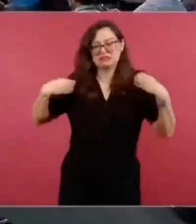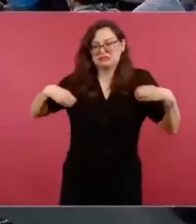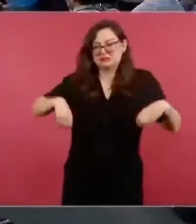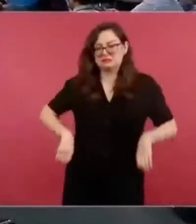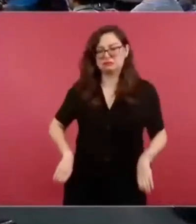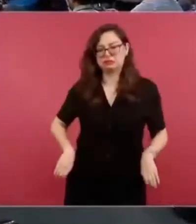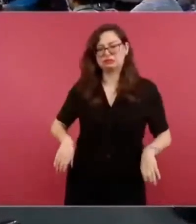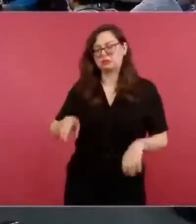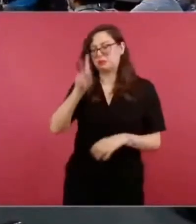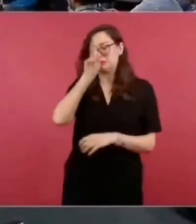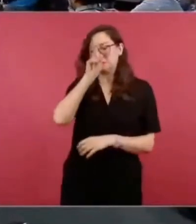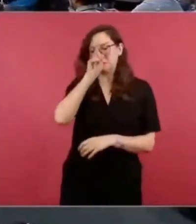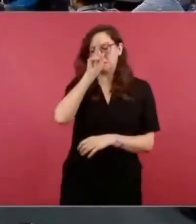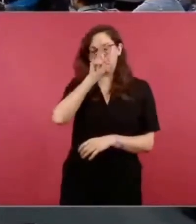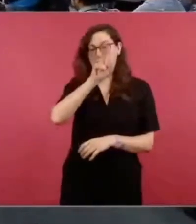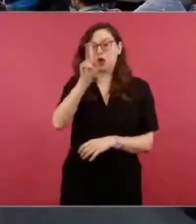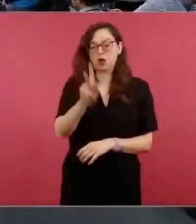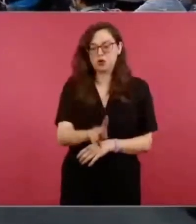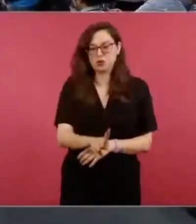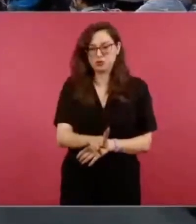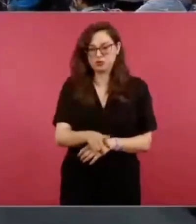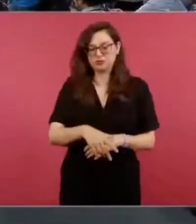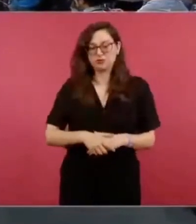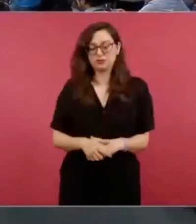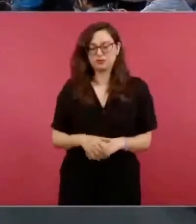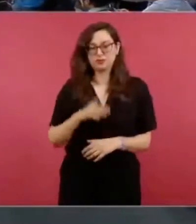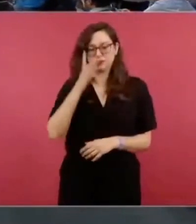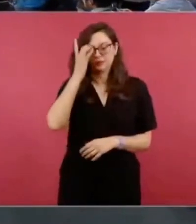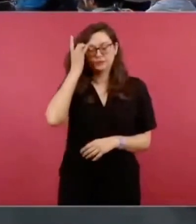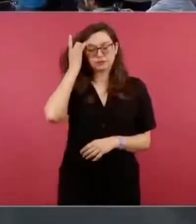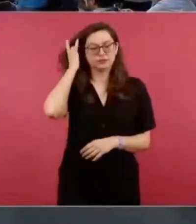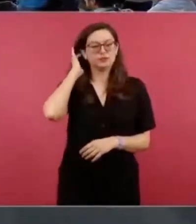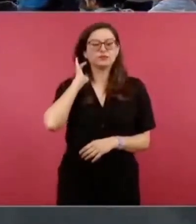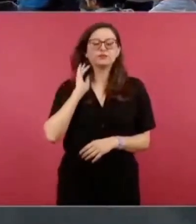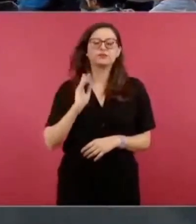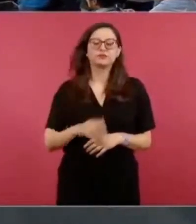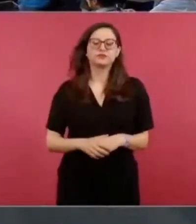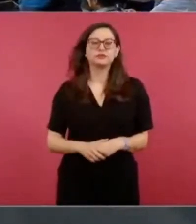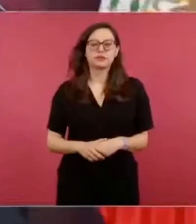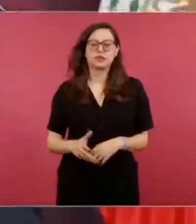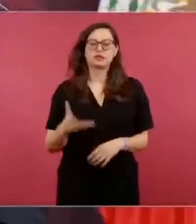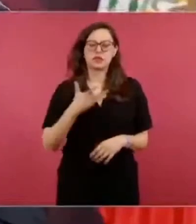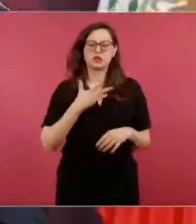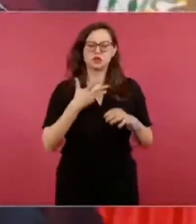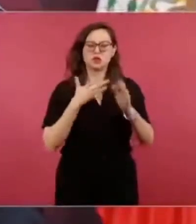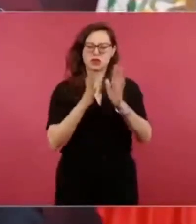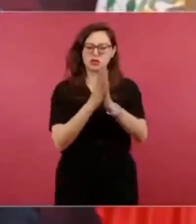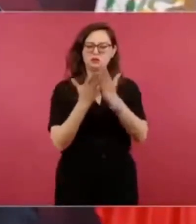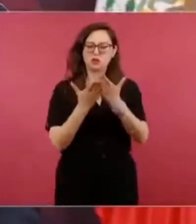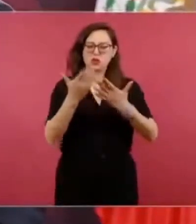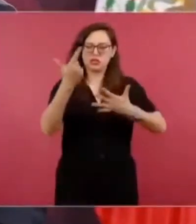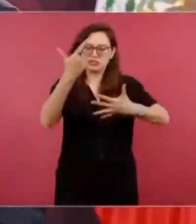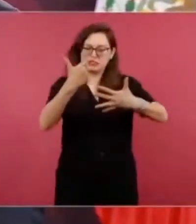imaginamos. Aquí hay una relación, un listado de algunos casos de corrupción.